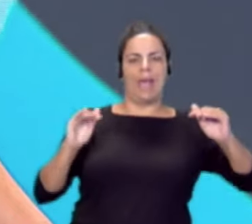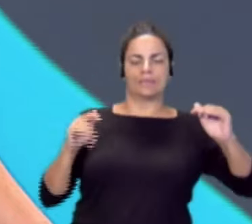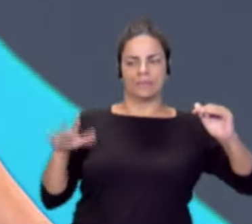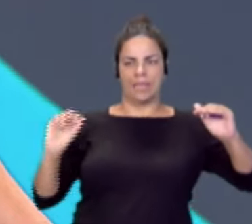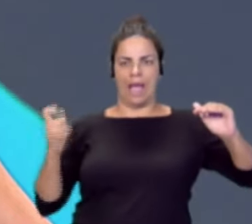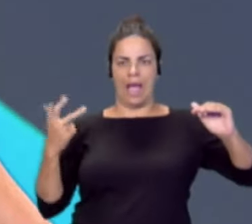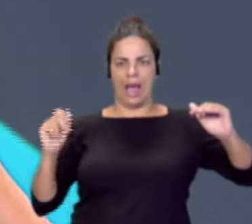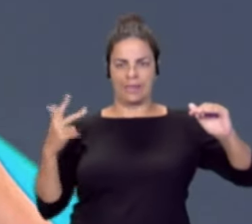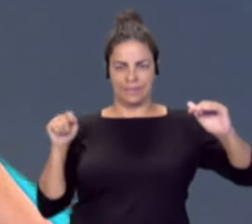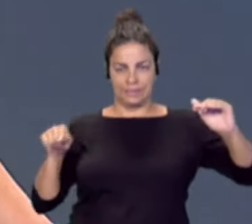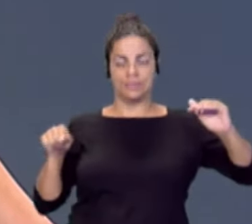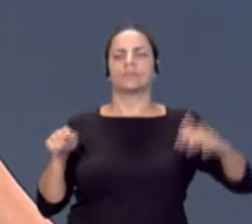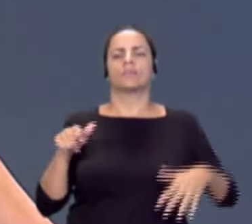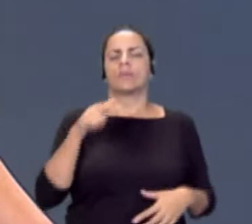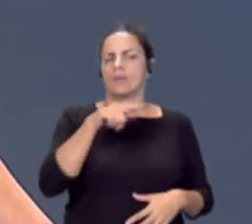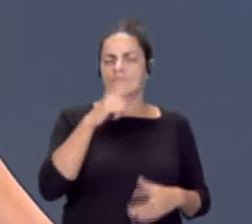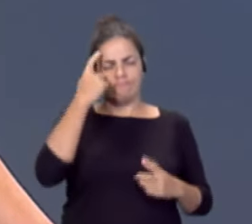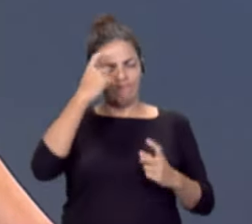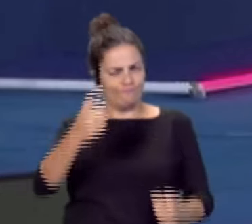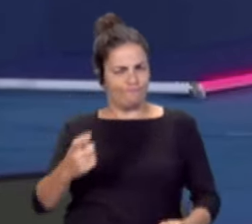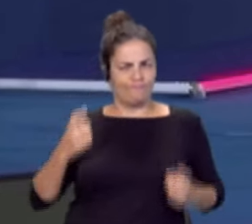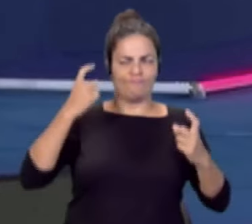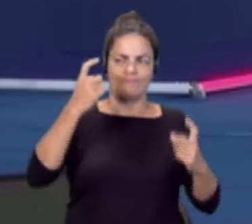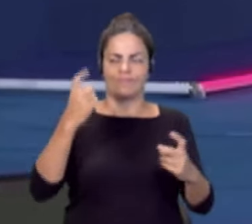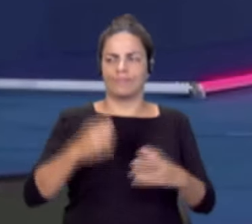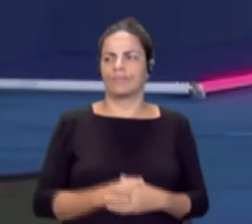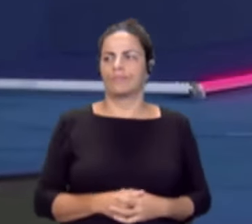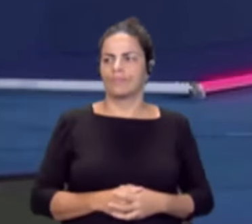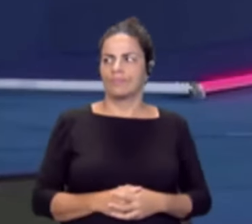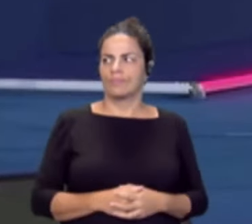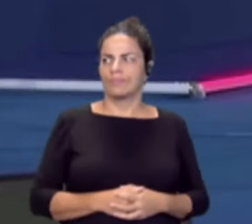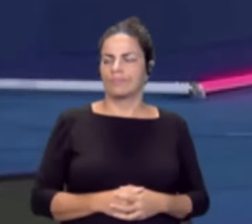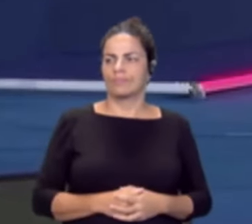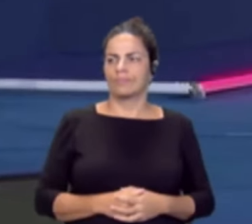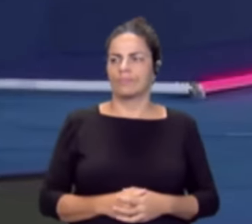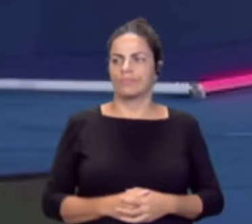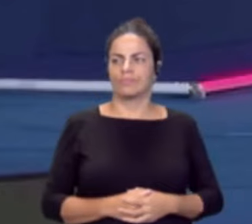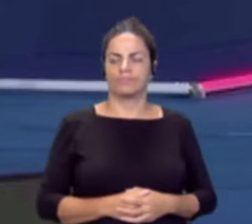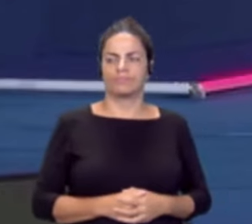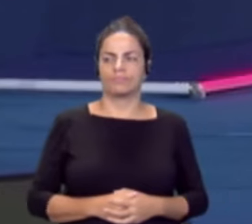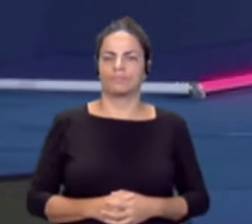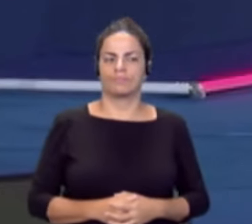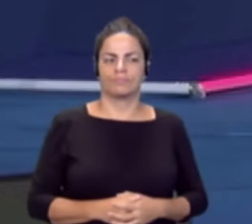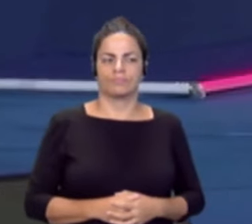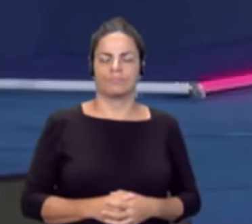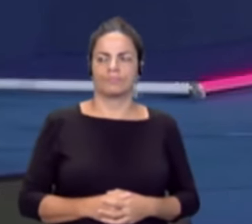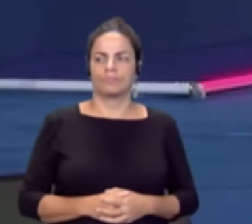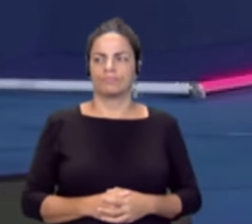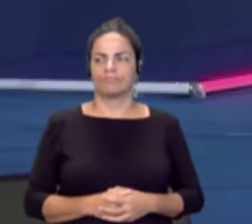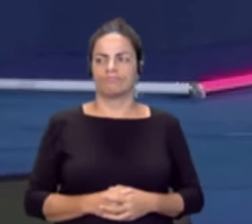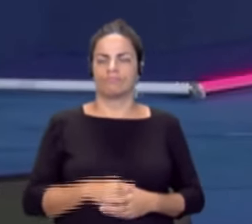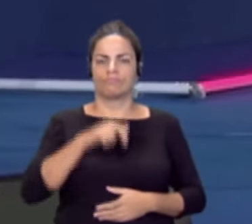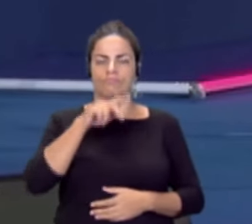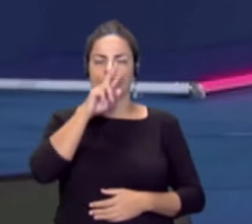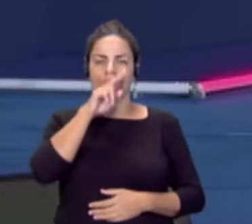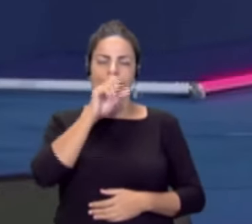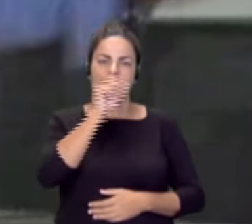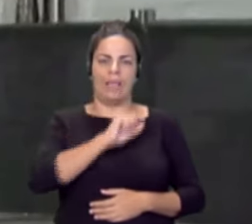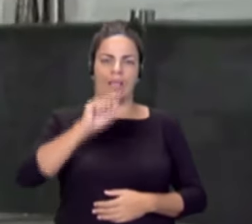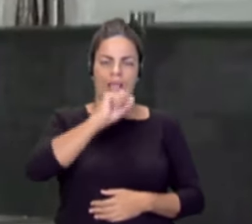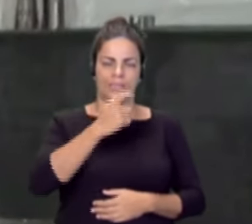saca pues toda la artillería. Just about starving tonight. I'm dying for some